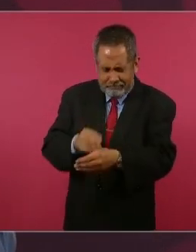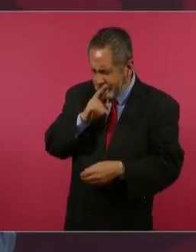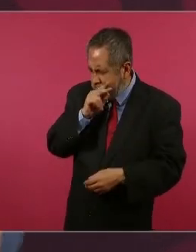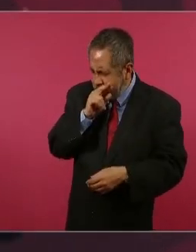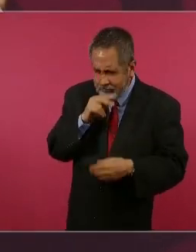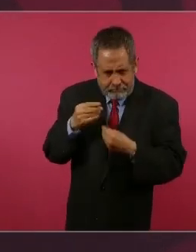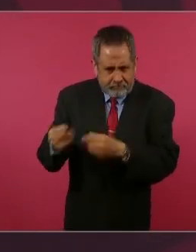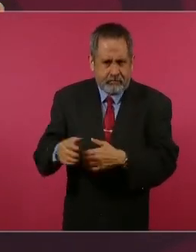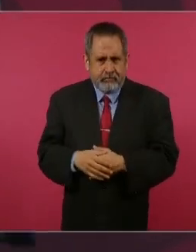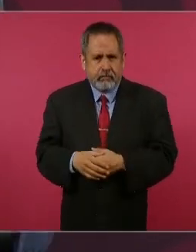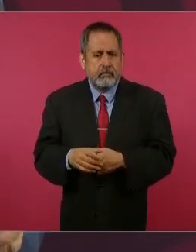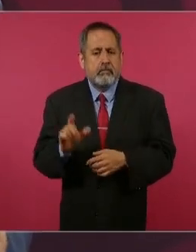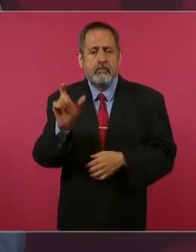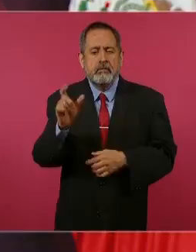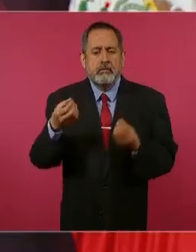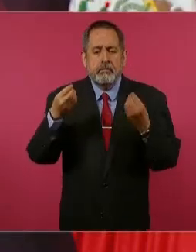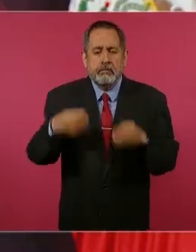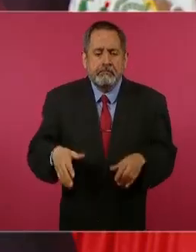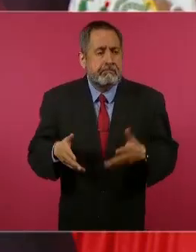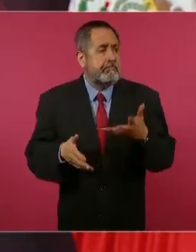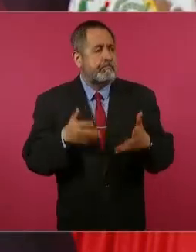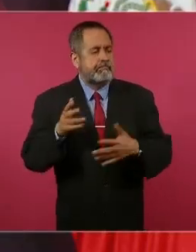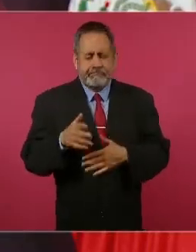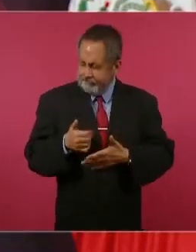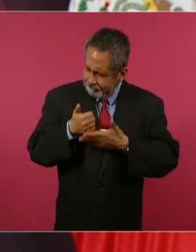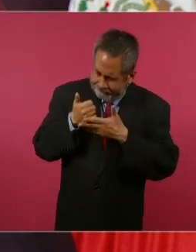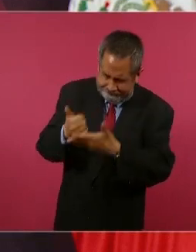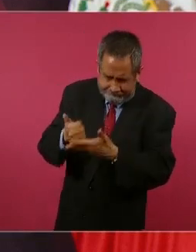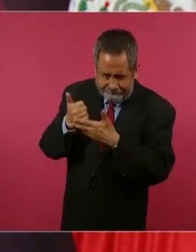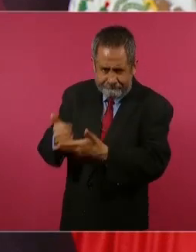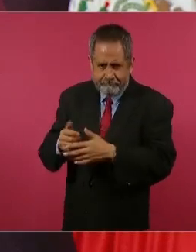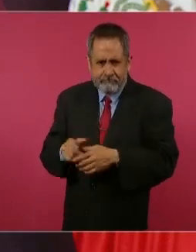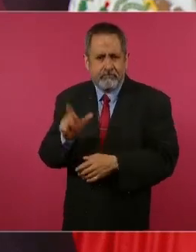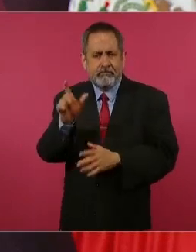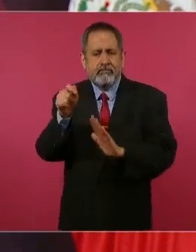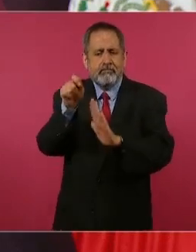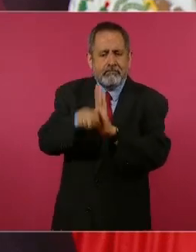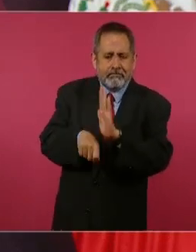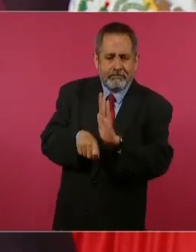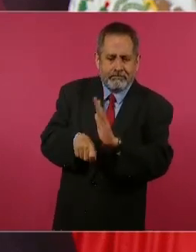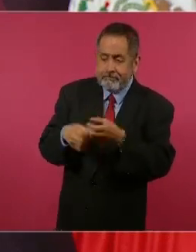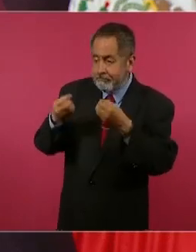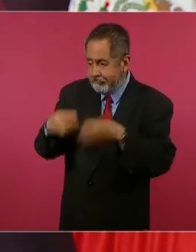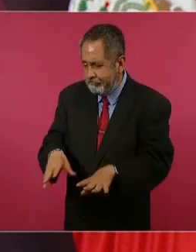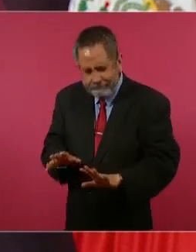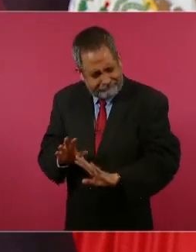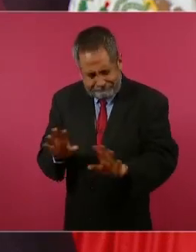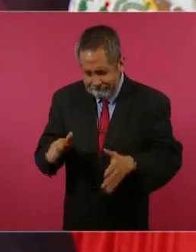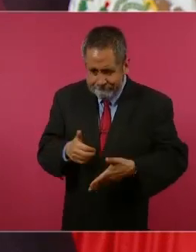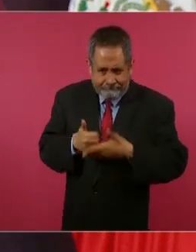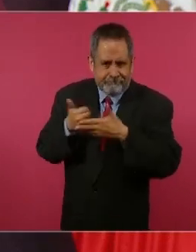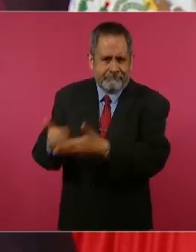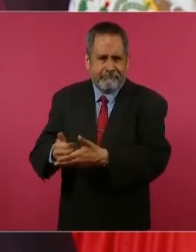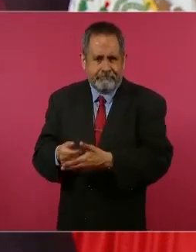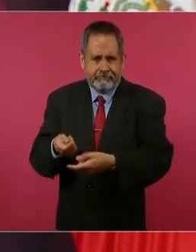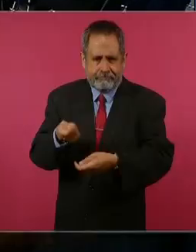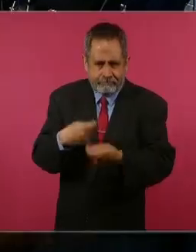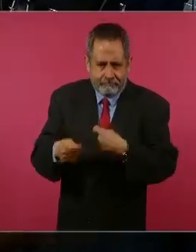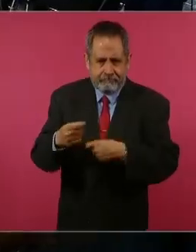o pierden la credencial la tarjeta cómo